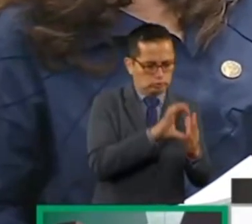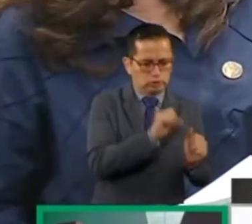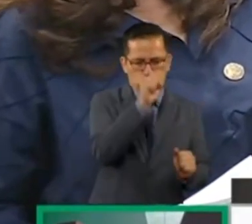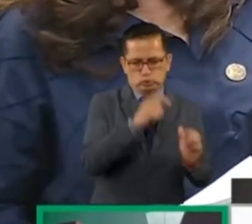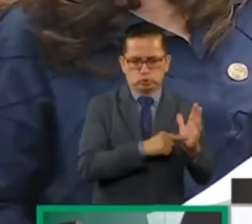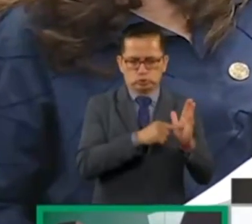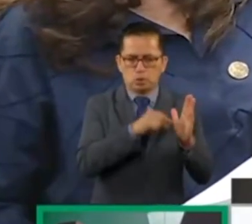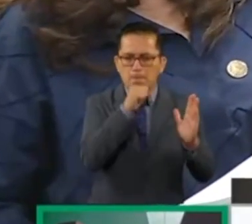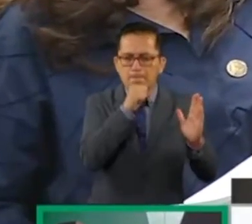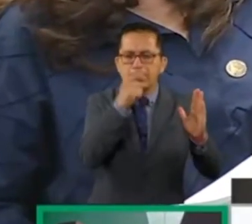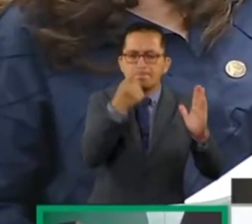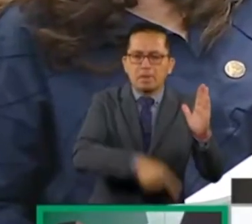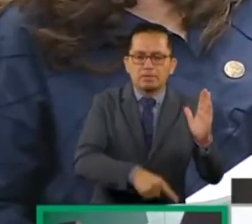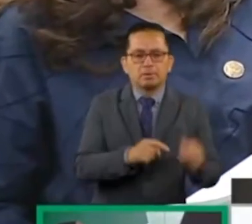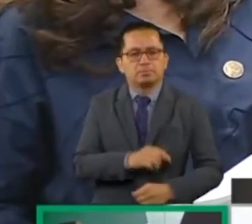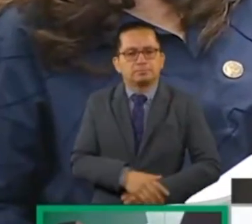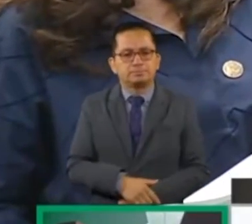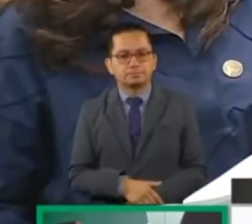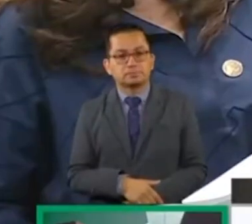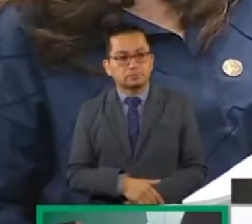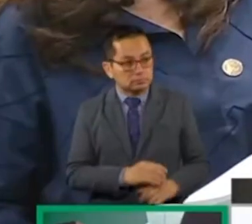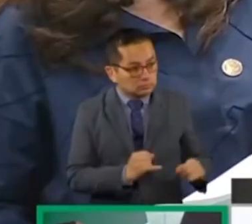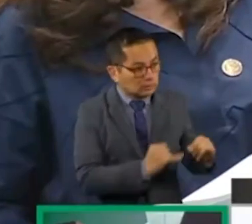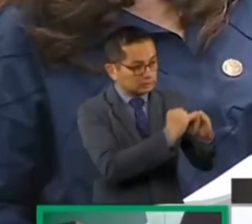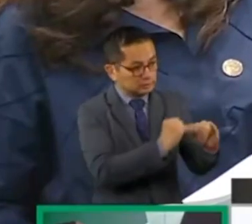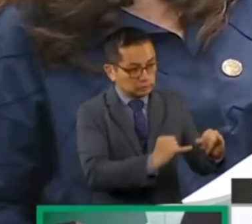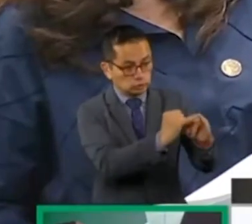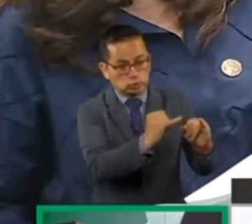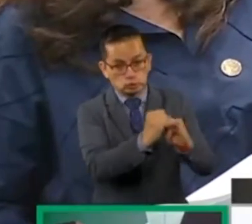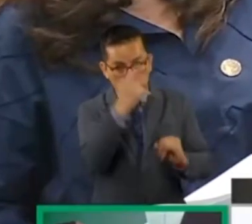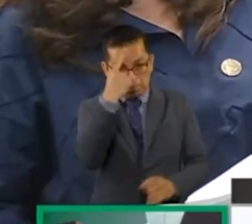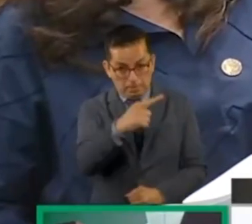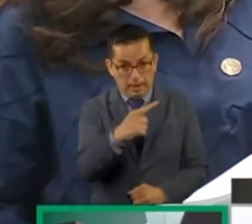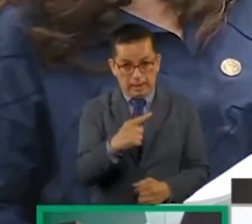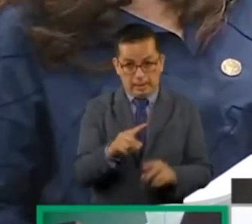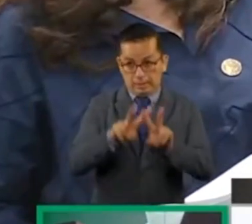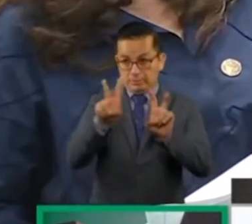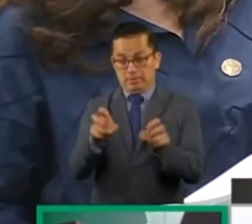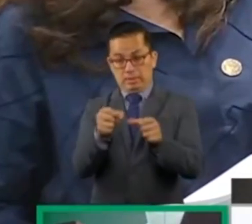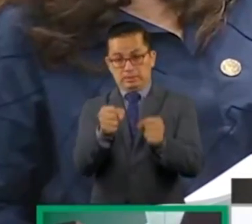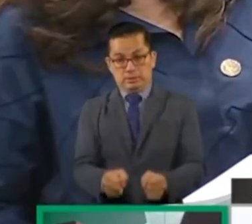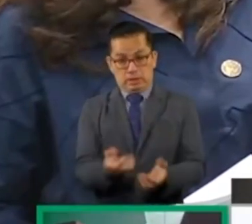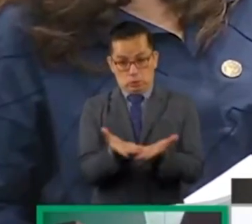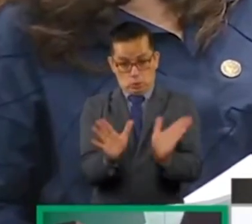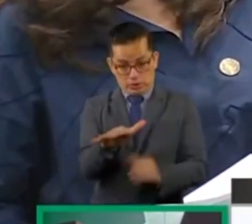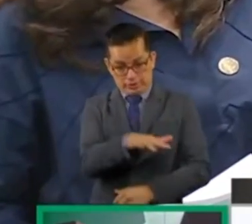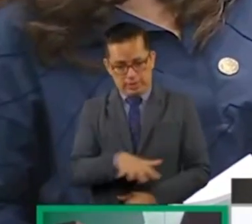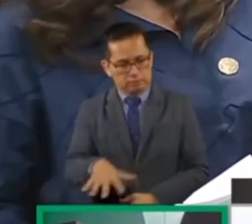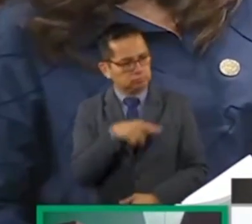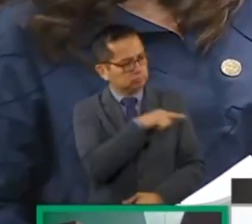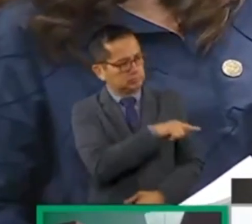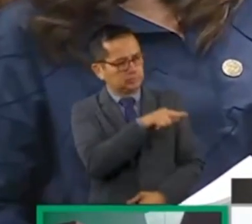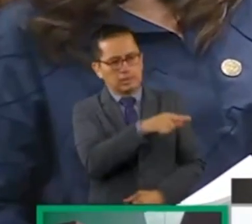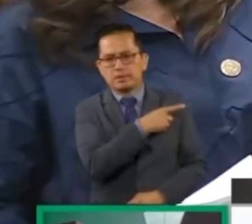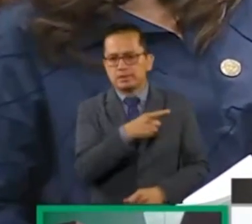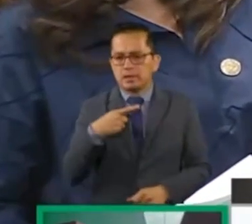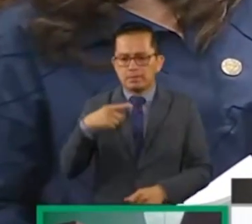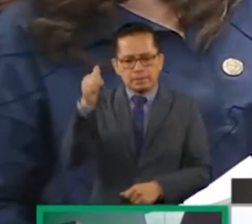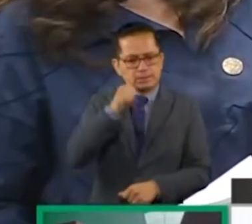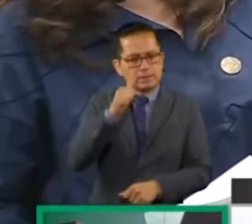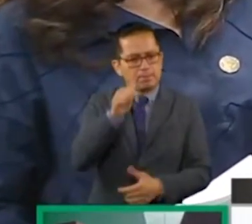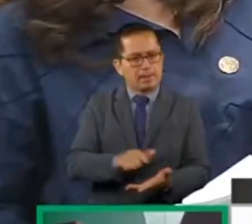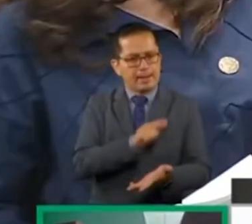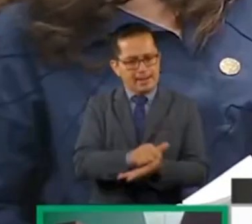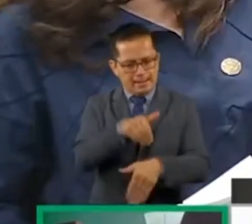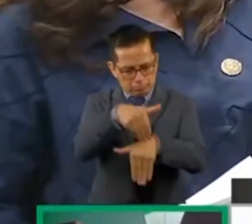La actuación de las instituciones de seguridad pública se regirá por los principios de legalidad,